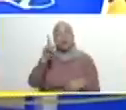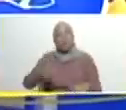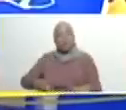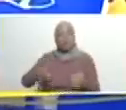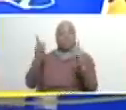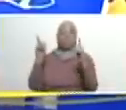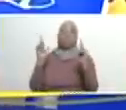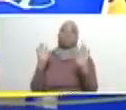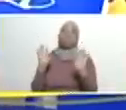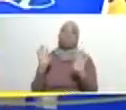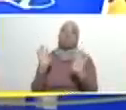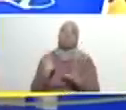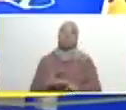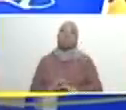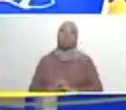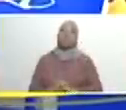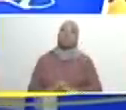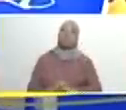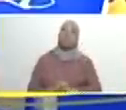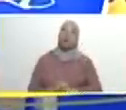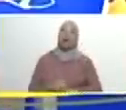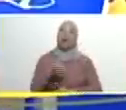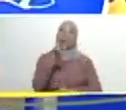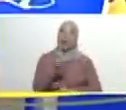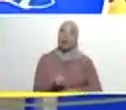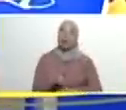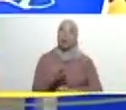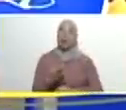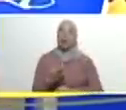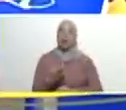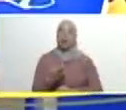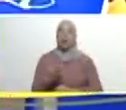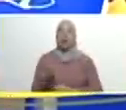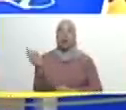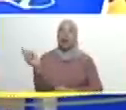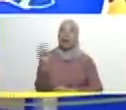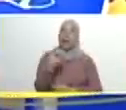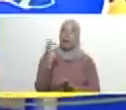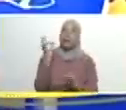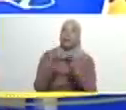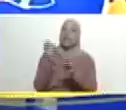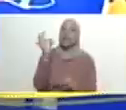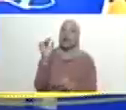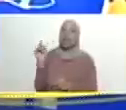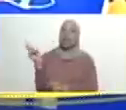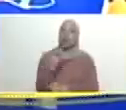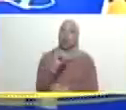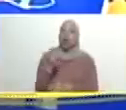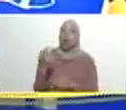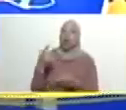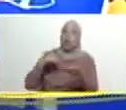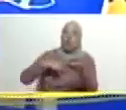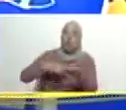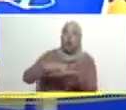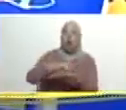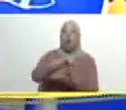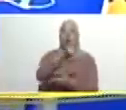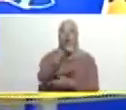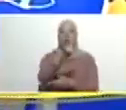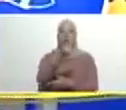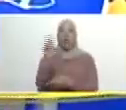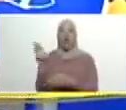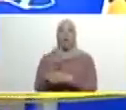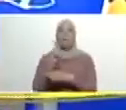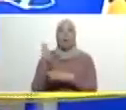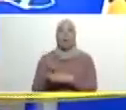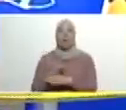y tenemos la promesa de que en el mes de septiembre ya estamos volando a Barbados, y hay que